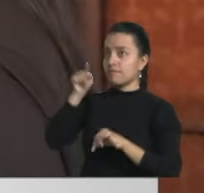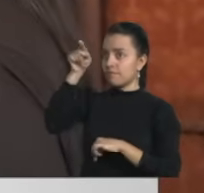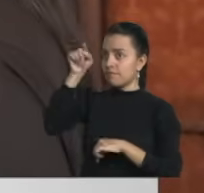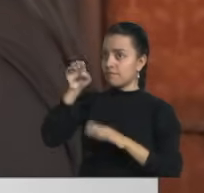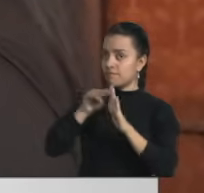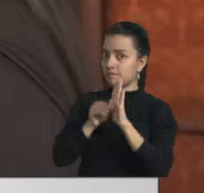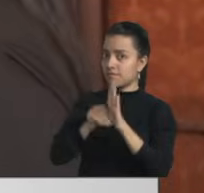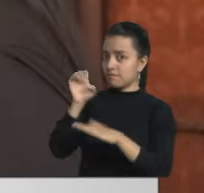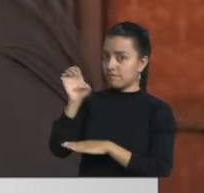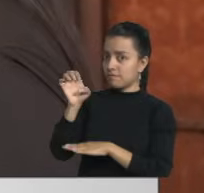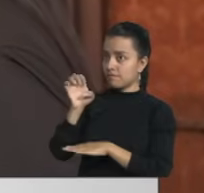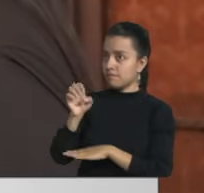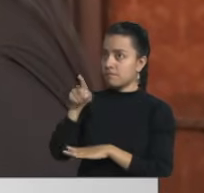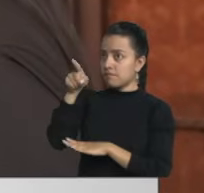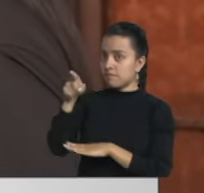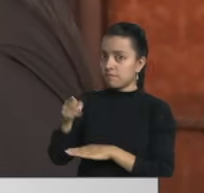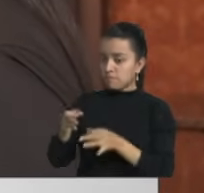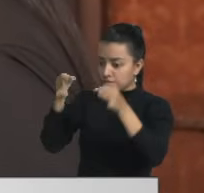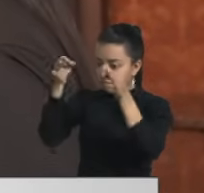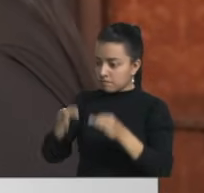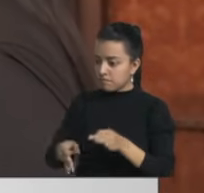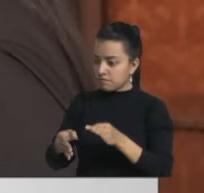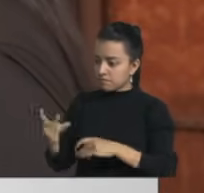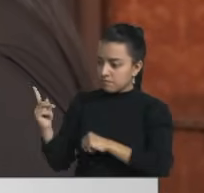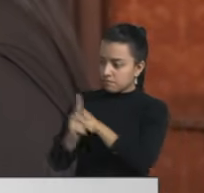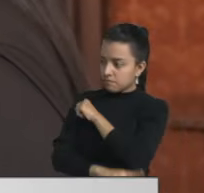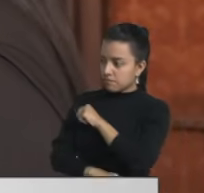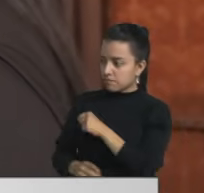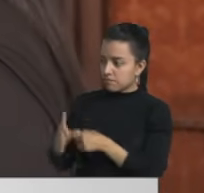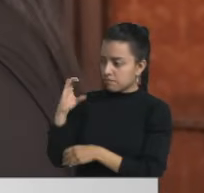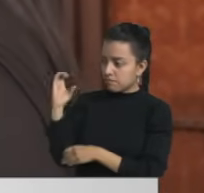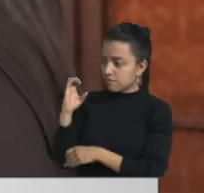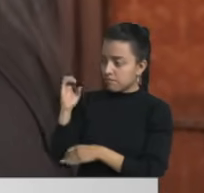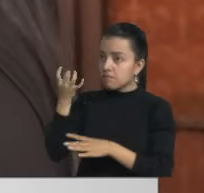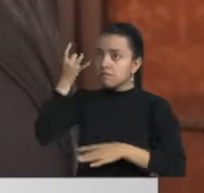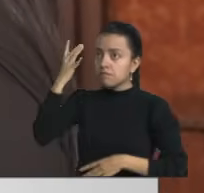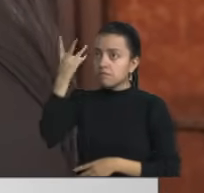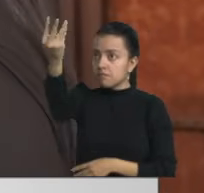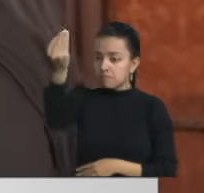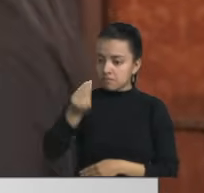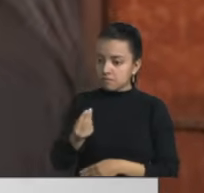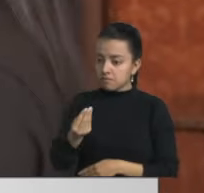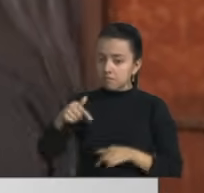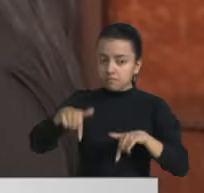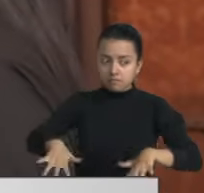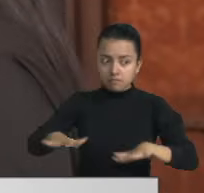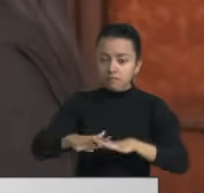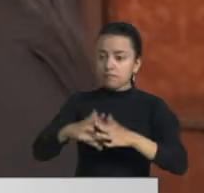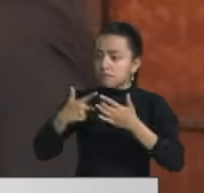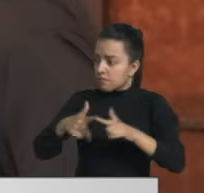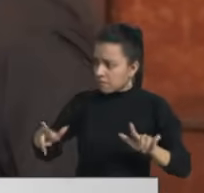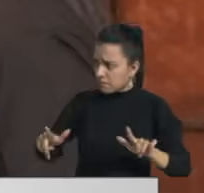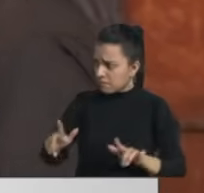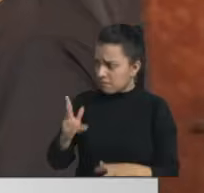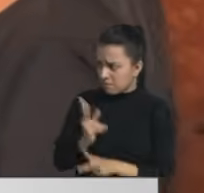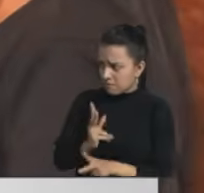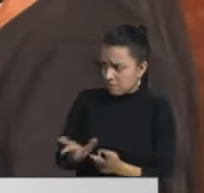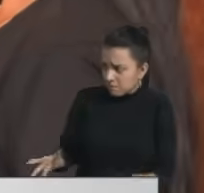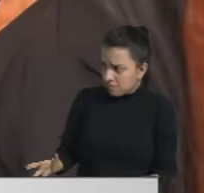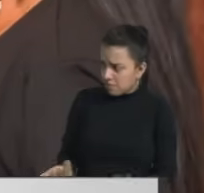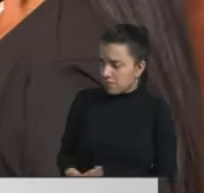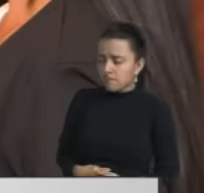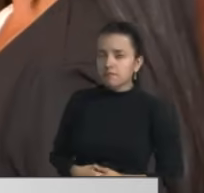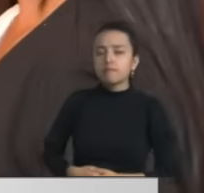en Ecuador, no tienen requerimientos judiciales en Colombia. ¿Hay riesgo de que esas personas queden en libertad al cruzar la frontera? No,